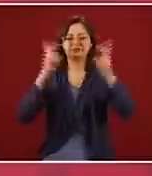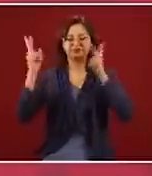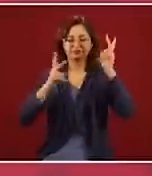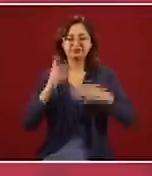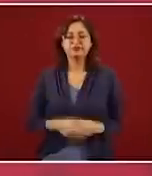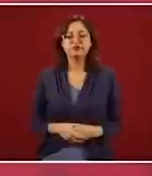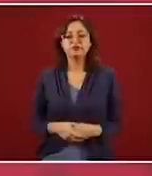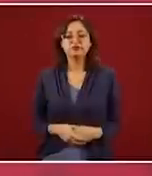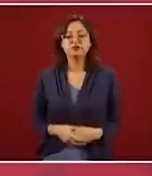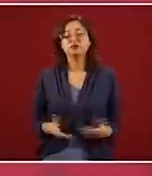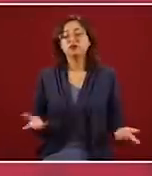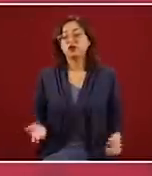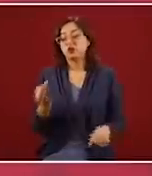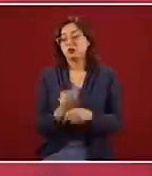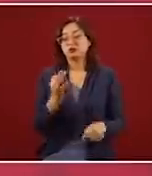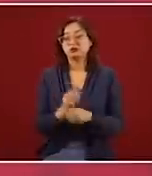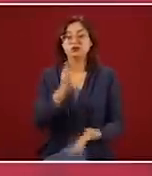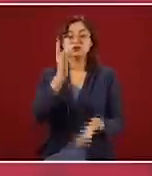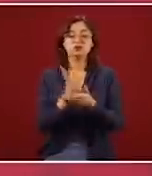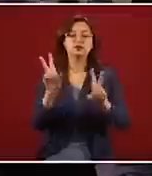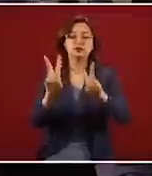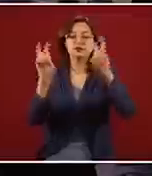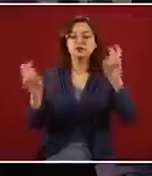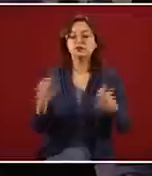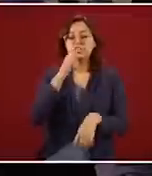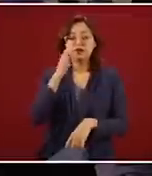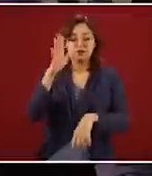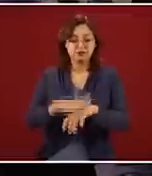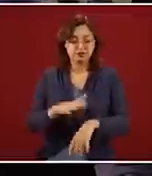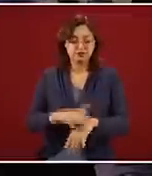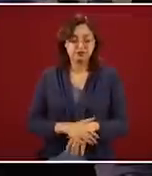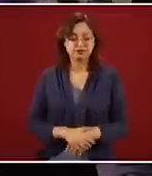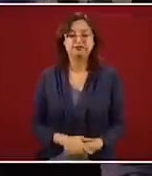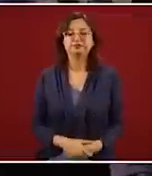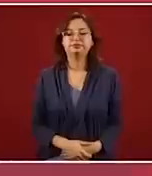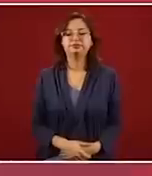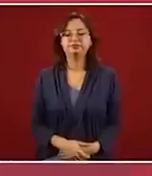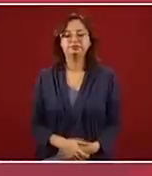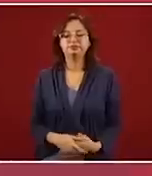nada más al tema para decirles que